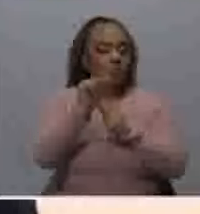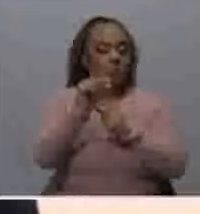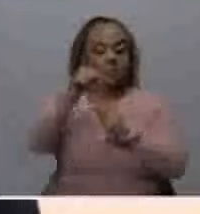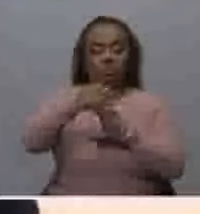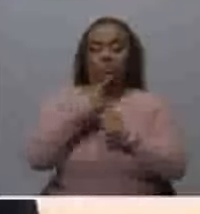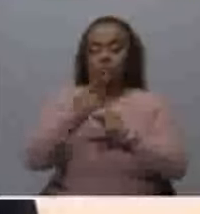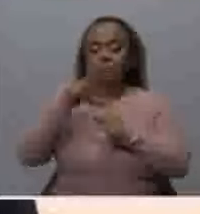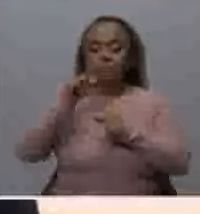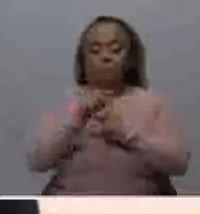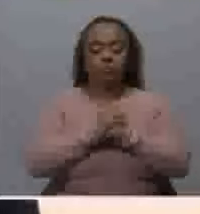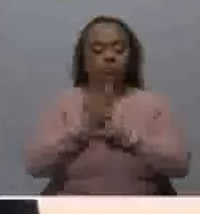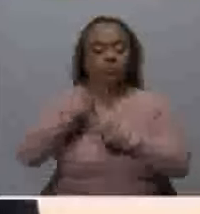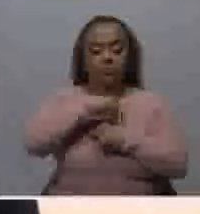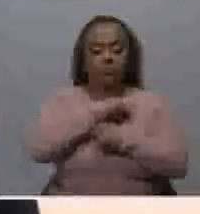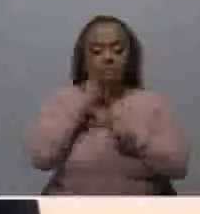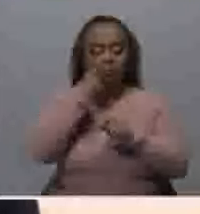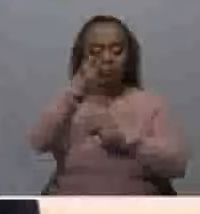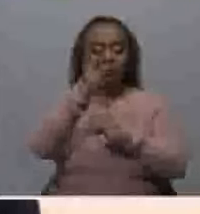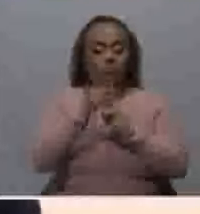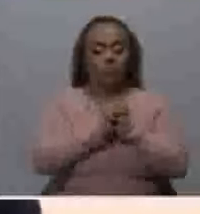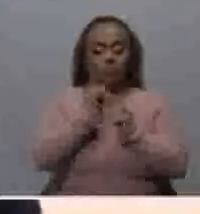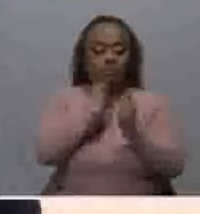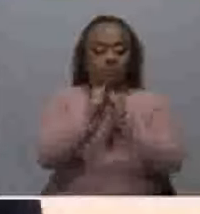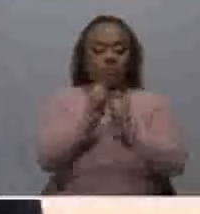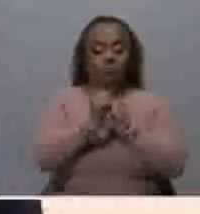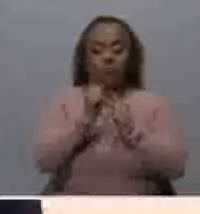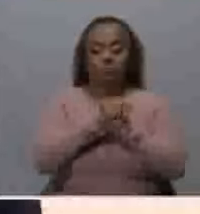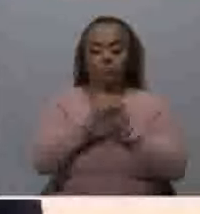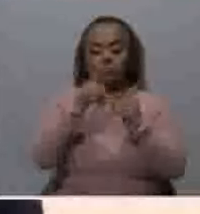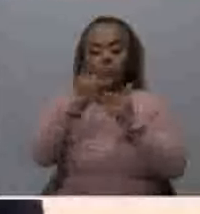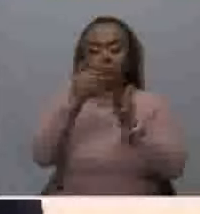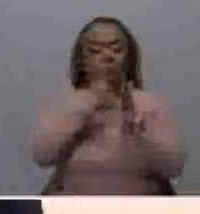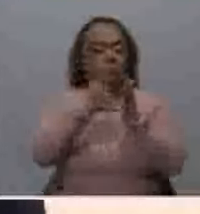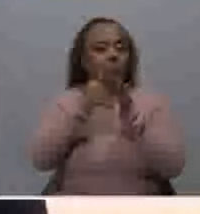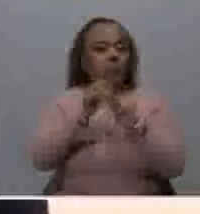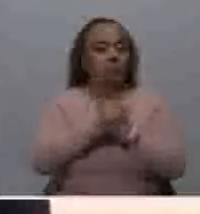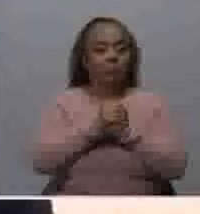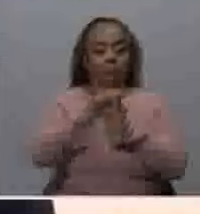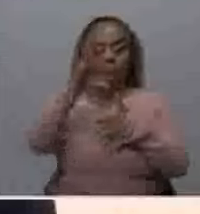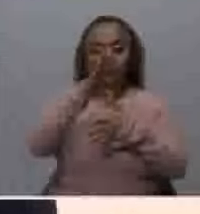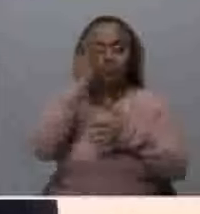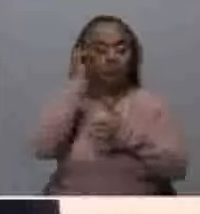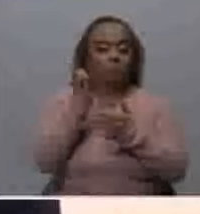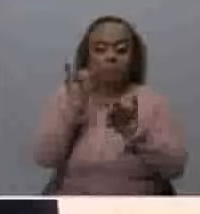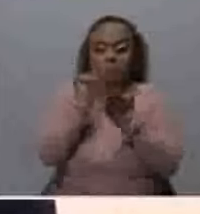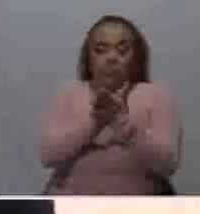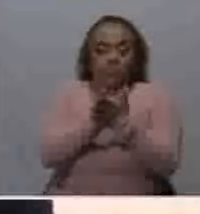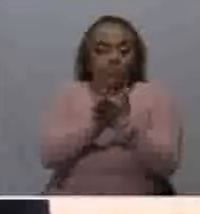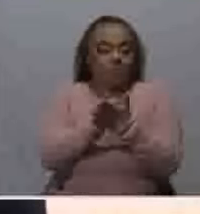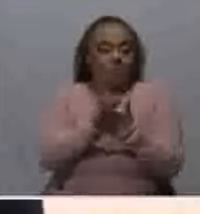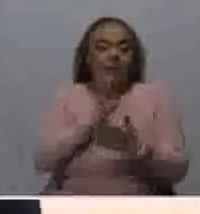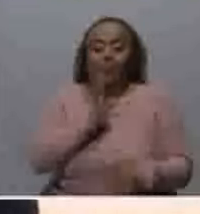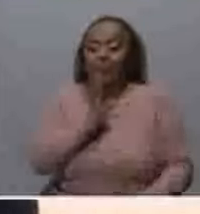dice, no, vamos a buscar la clasificación a la siguiente ronda de la Copa América. Que por lo menos queda en el discurso, porque sabemos que hay una